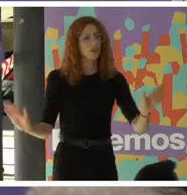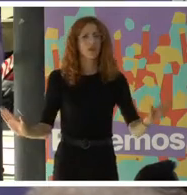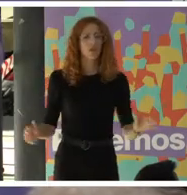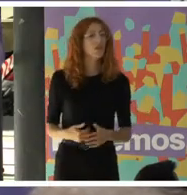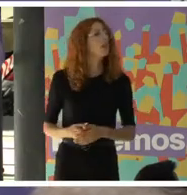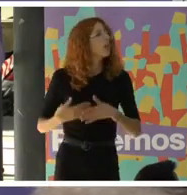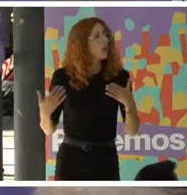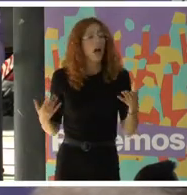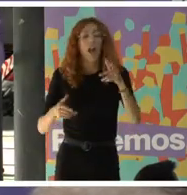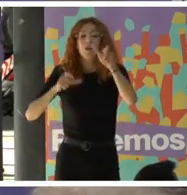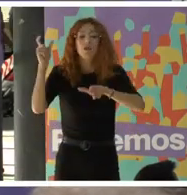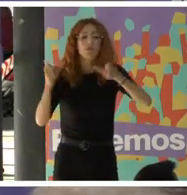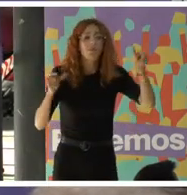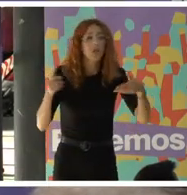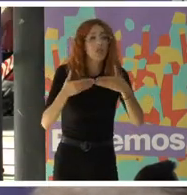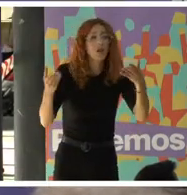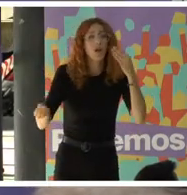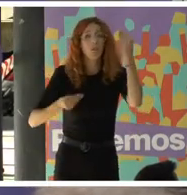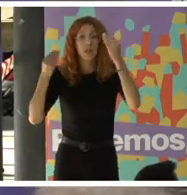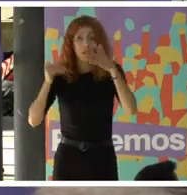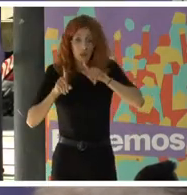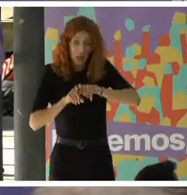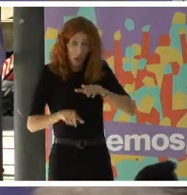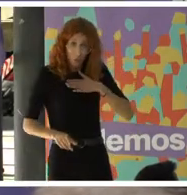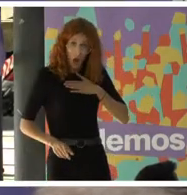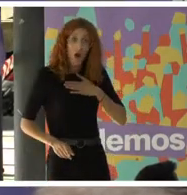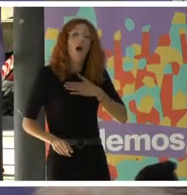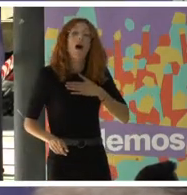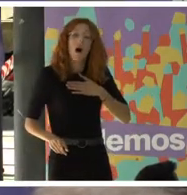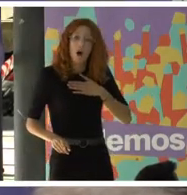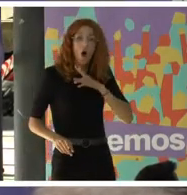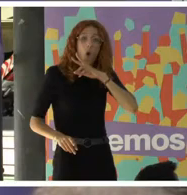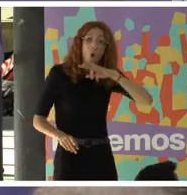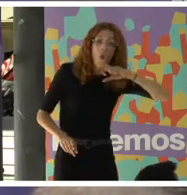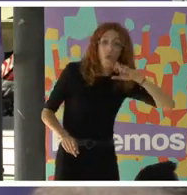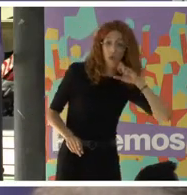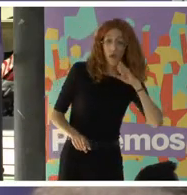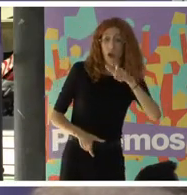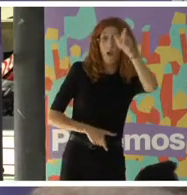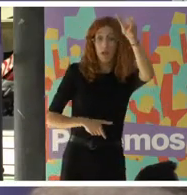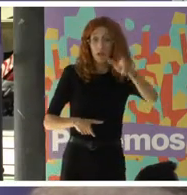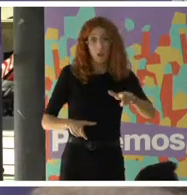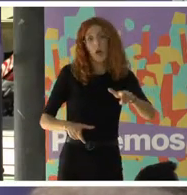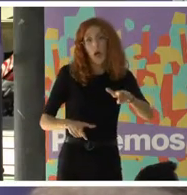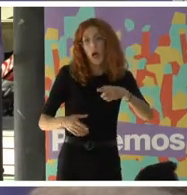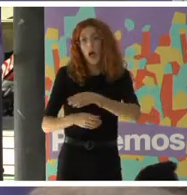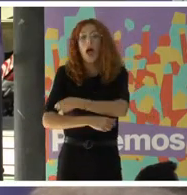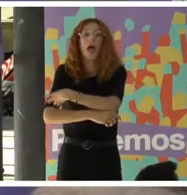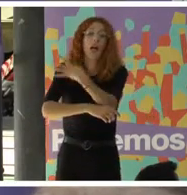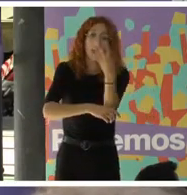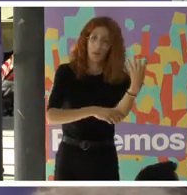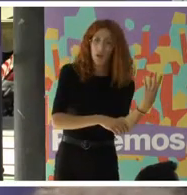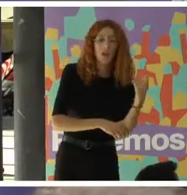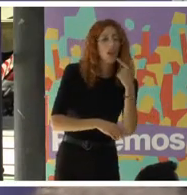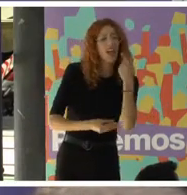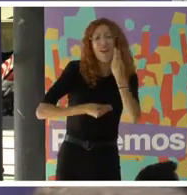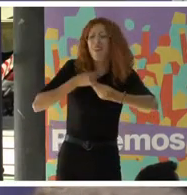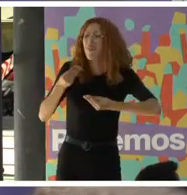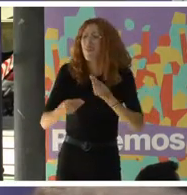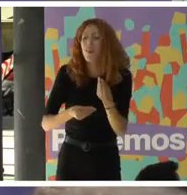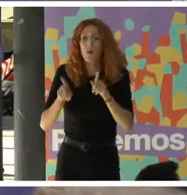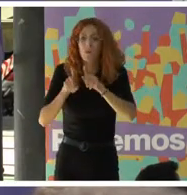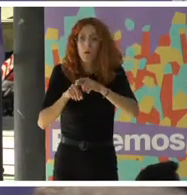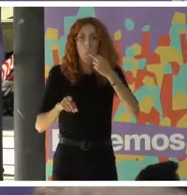para que nunca más a la gente que pensaba como nosotros, que era judía, que era persona LGTBI, le hicieran lo que le hicieron